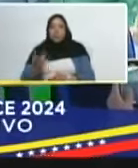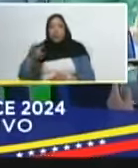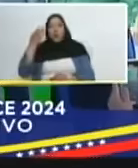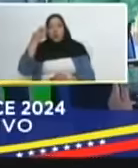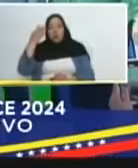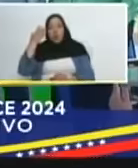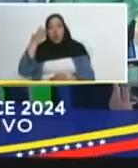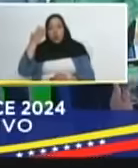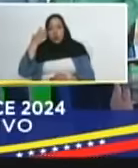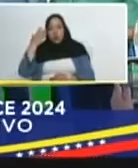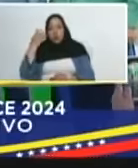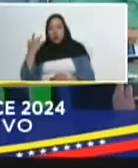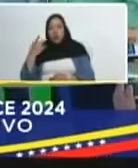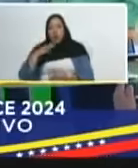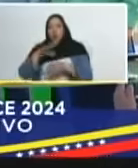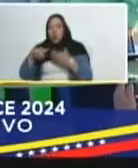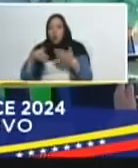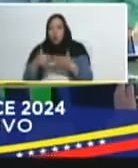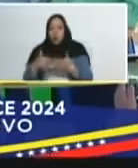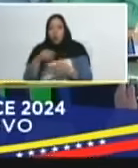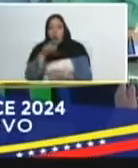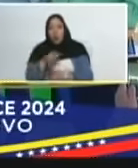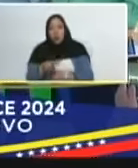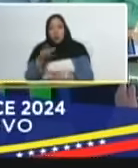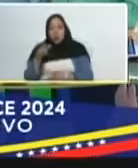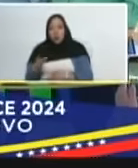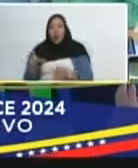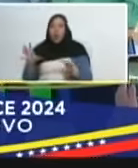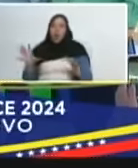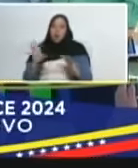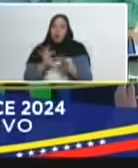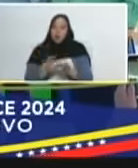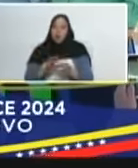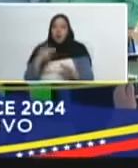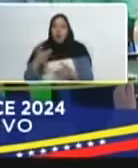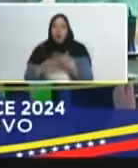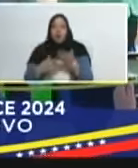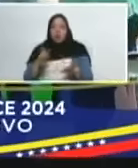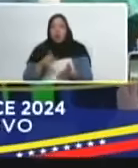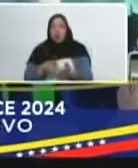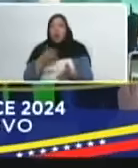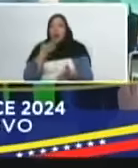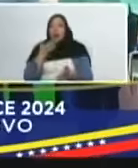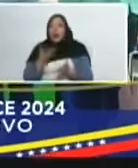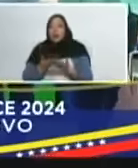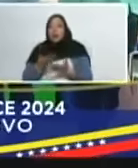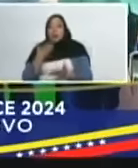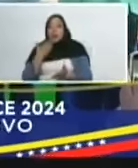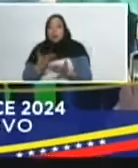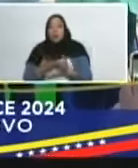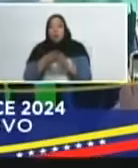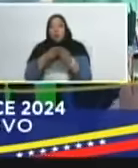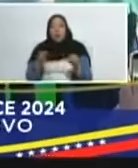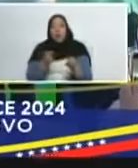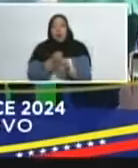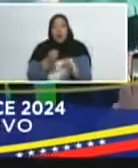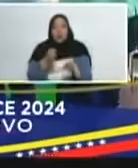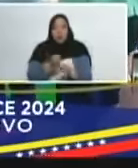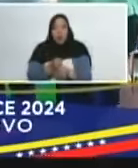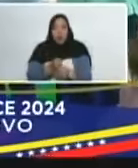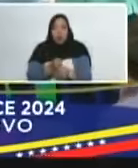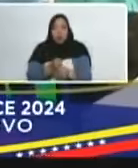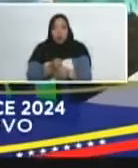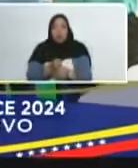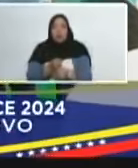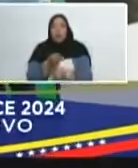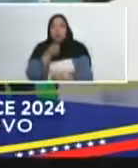saben, y entre todos y todas, en unión, lo vamos a lograr. Muchas gracias por todo el trabajo.